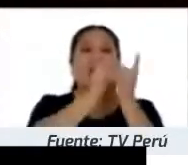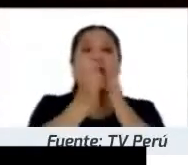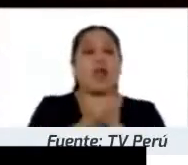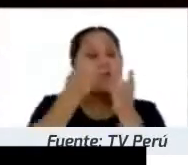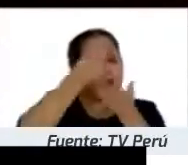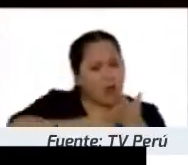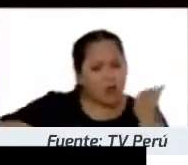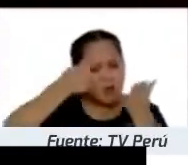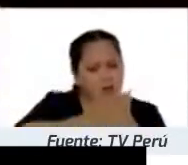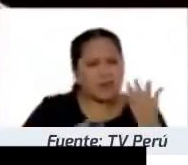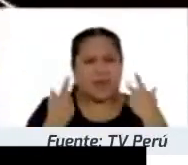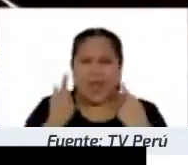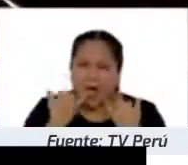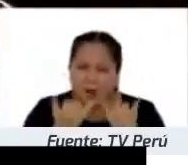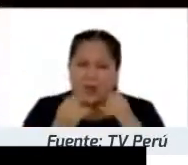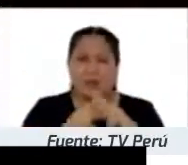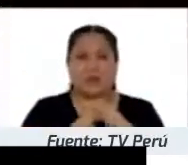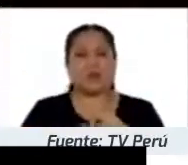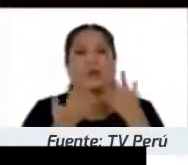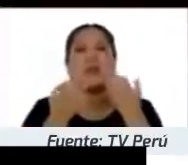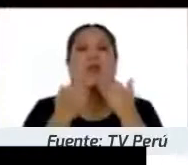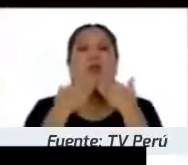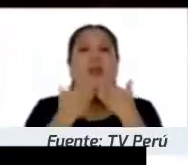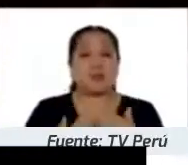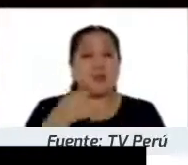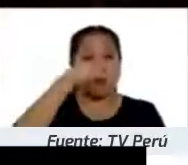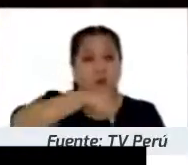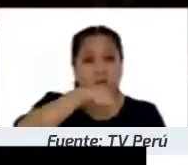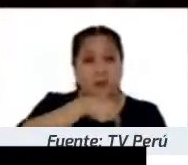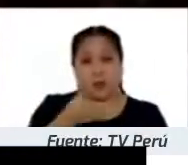comienza. Yo quisiera agradecer por este espacio.